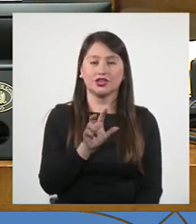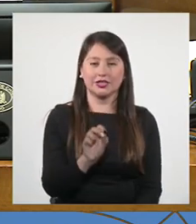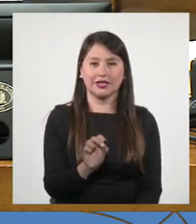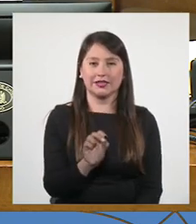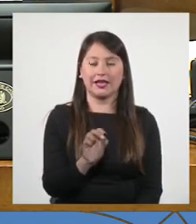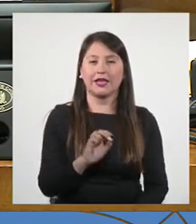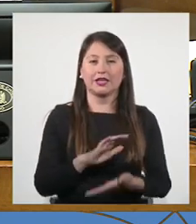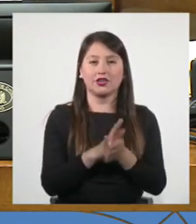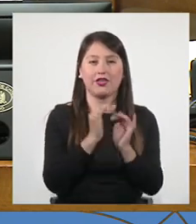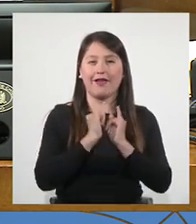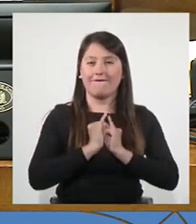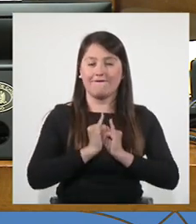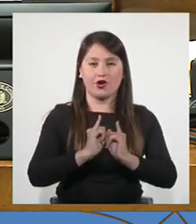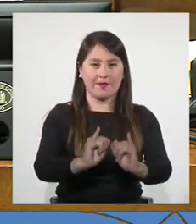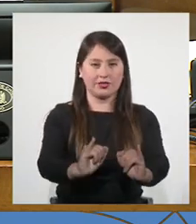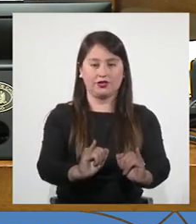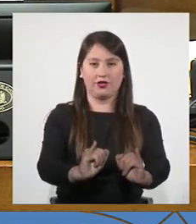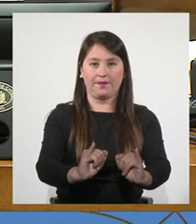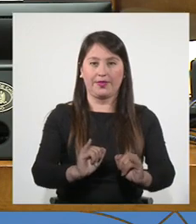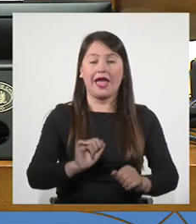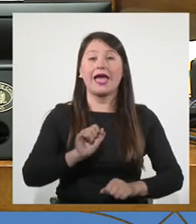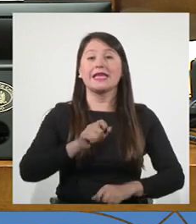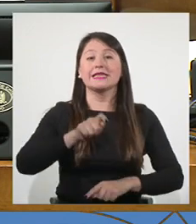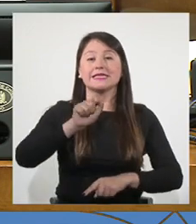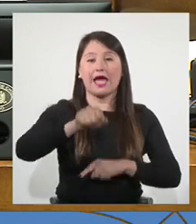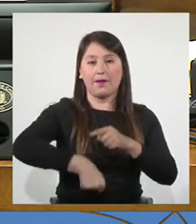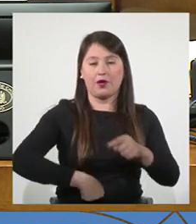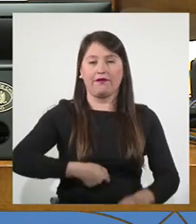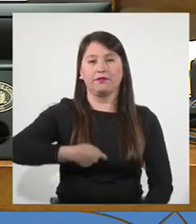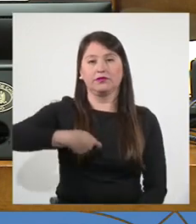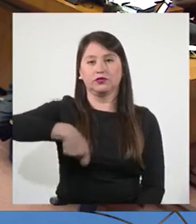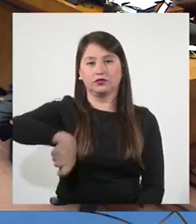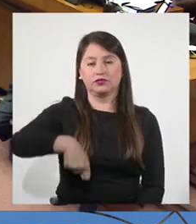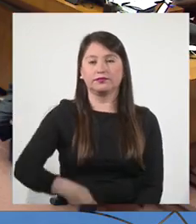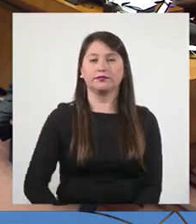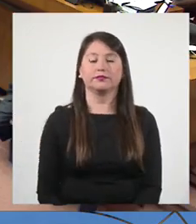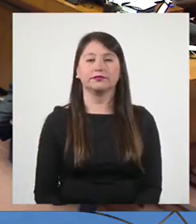información. Se aprueba.